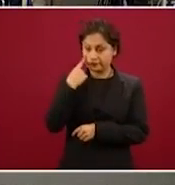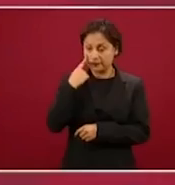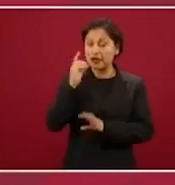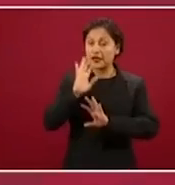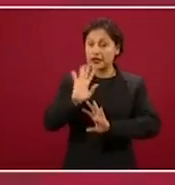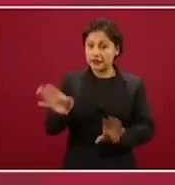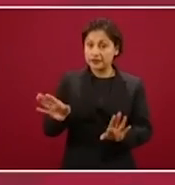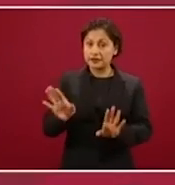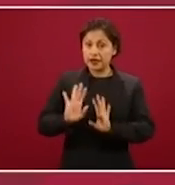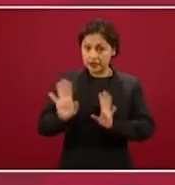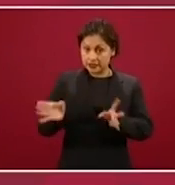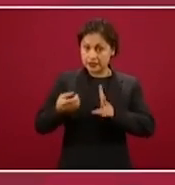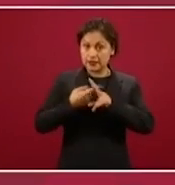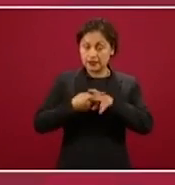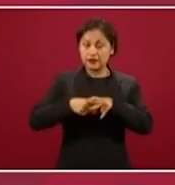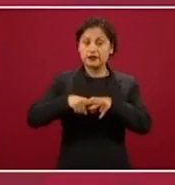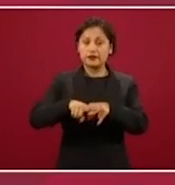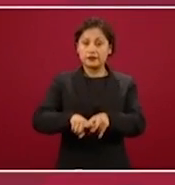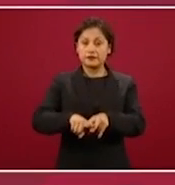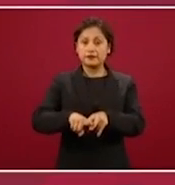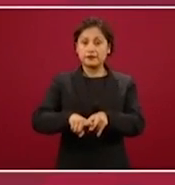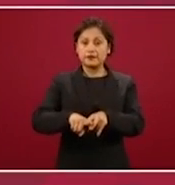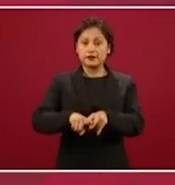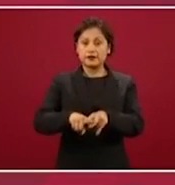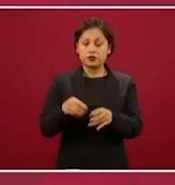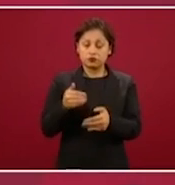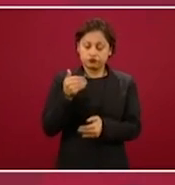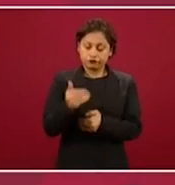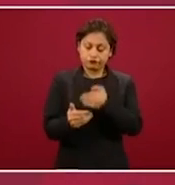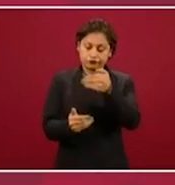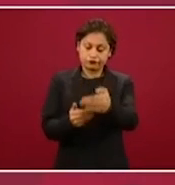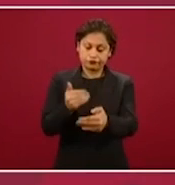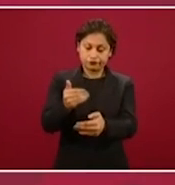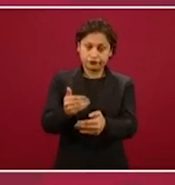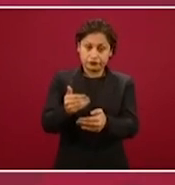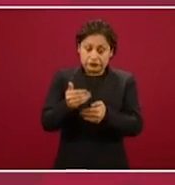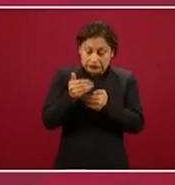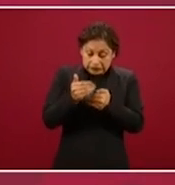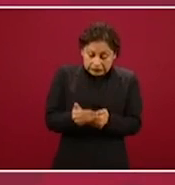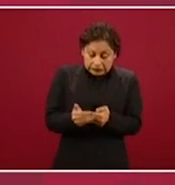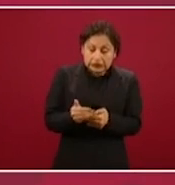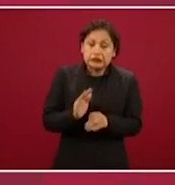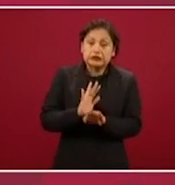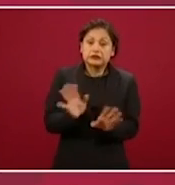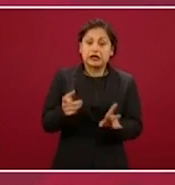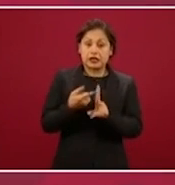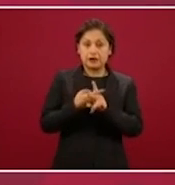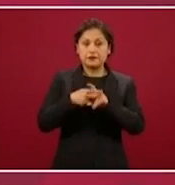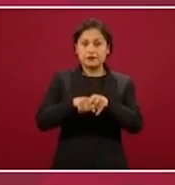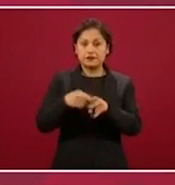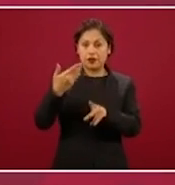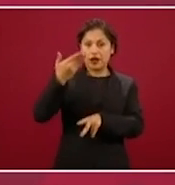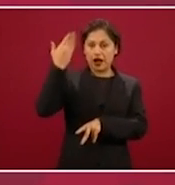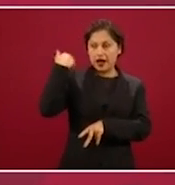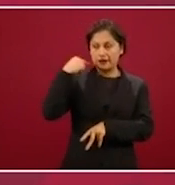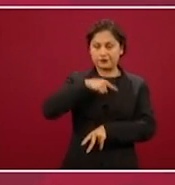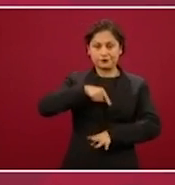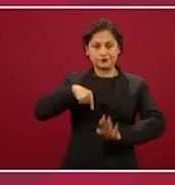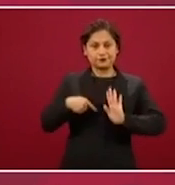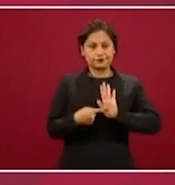marcha la primera etapa, lo que se dio a conocer,